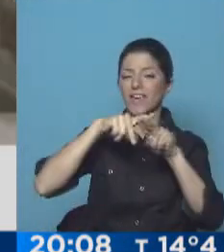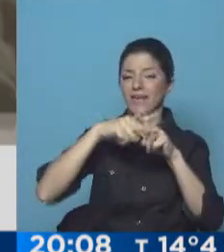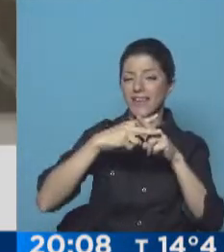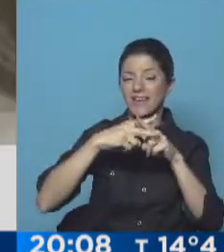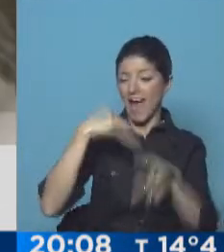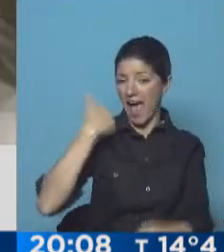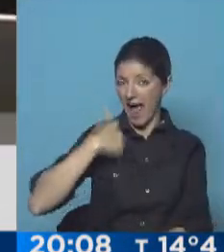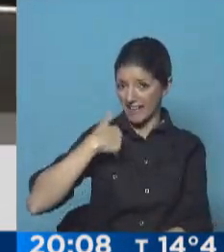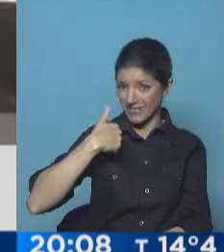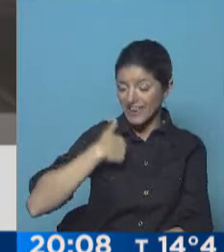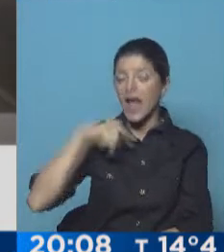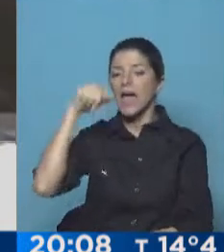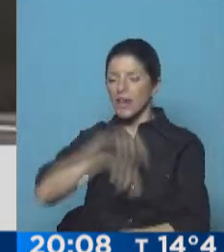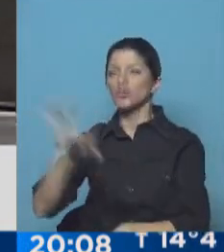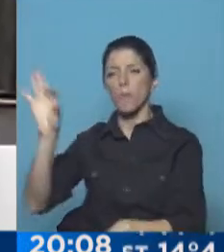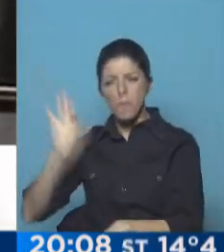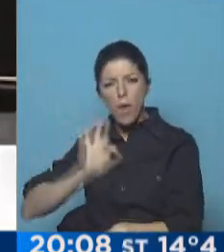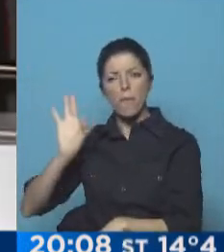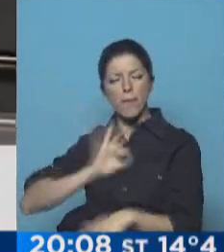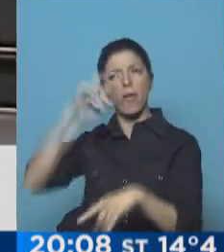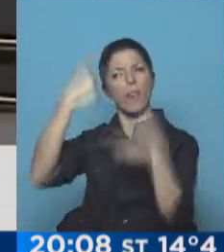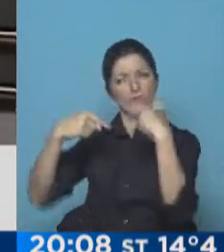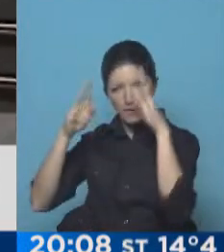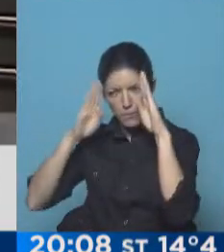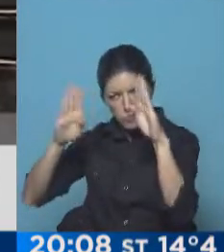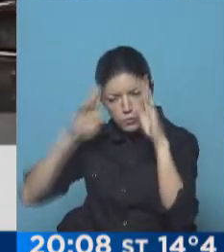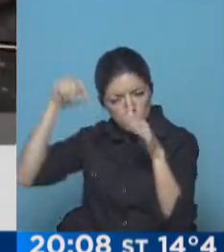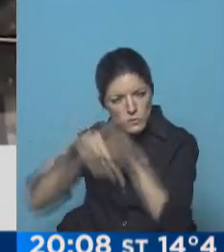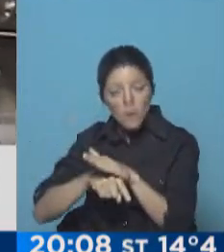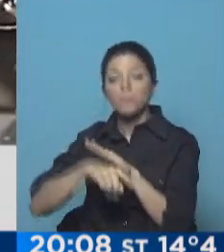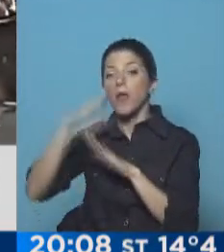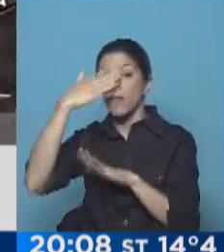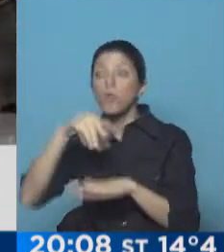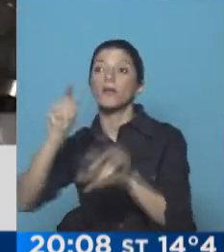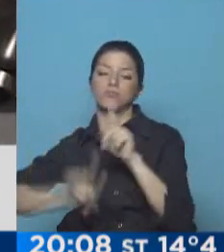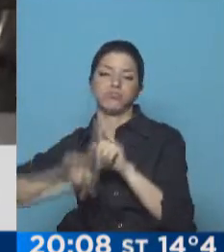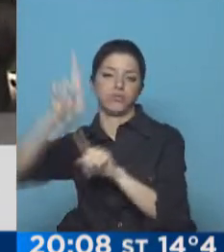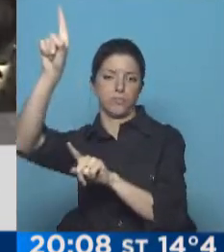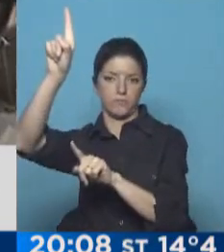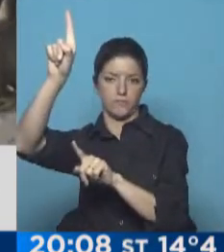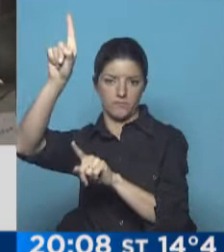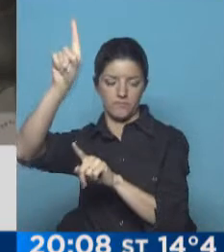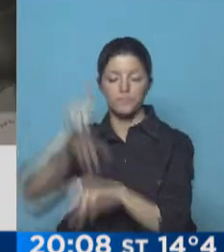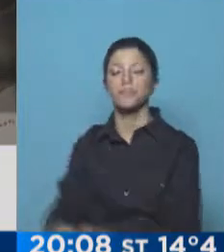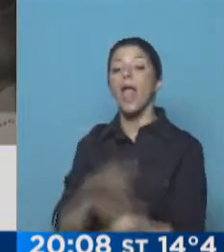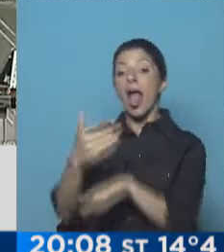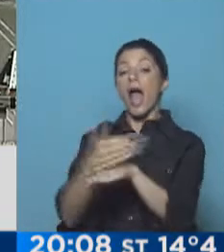argentinos que lo sometieron a las pruebas más exigentes antes de enviarlo al espacio. Contó con